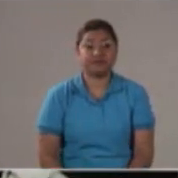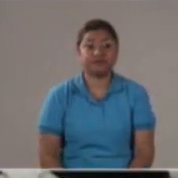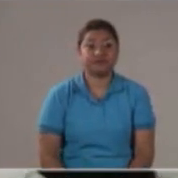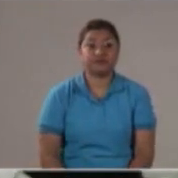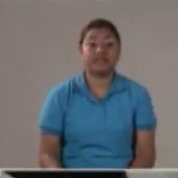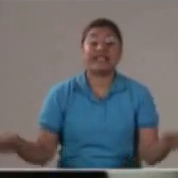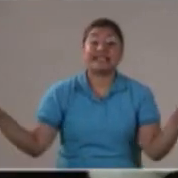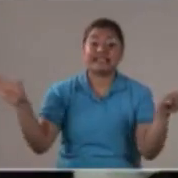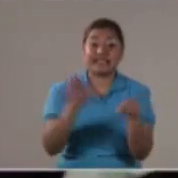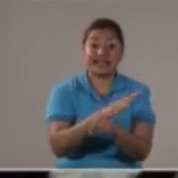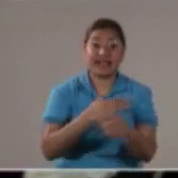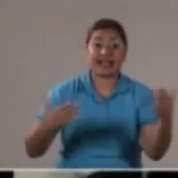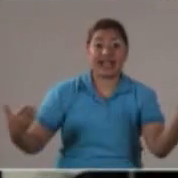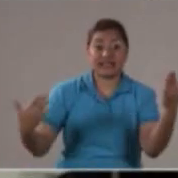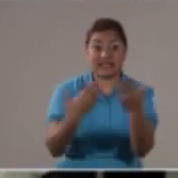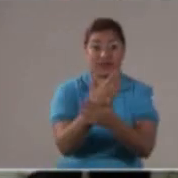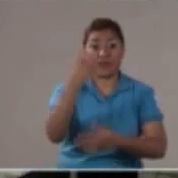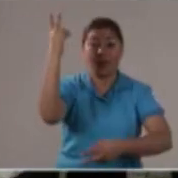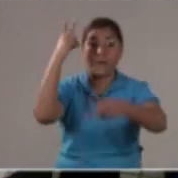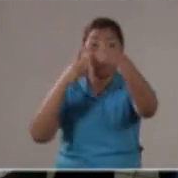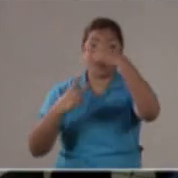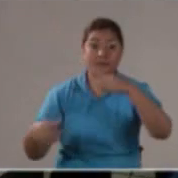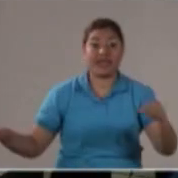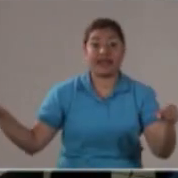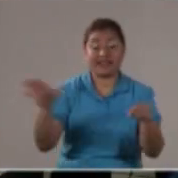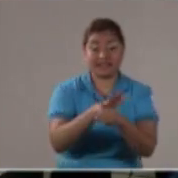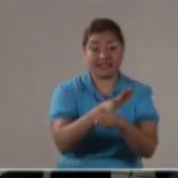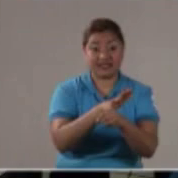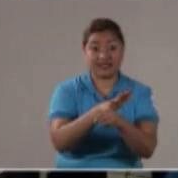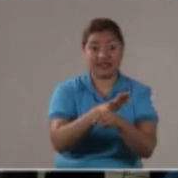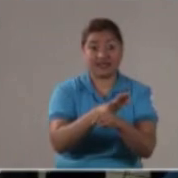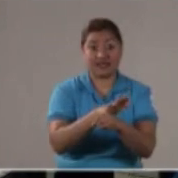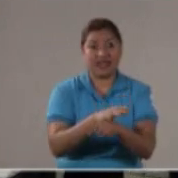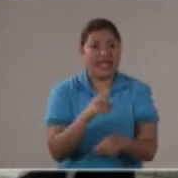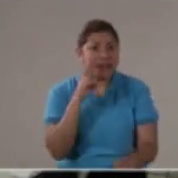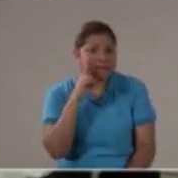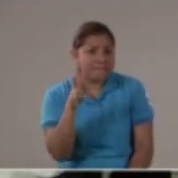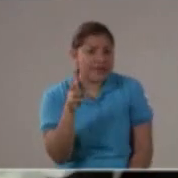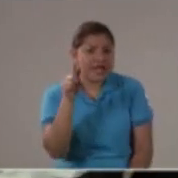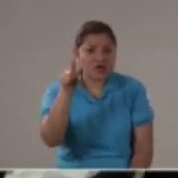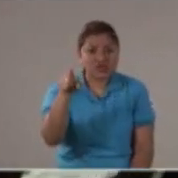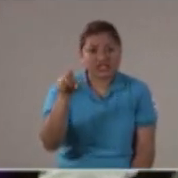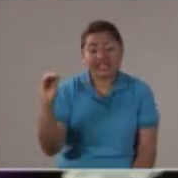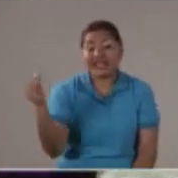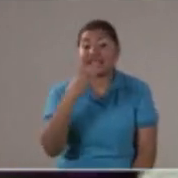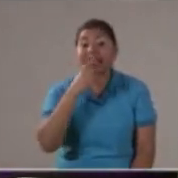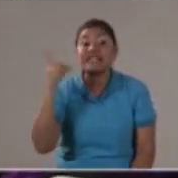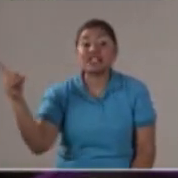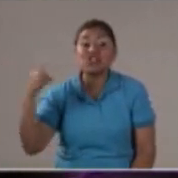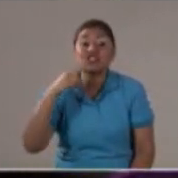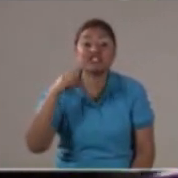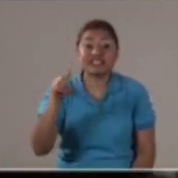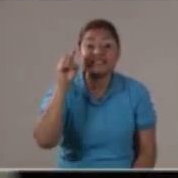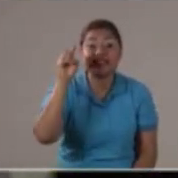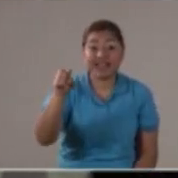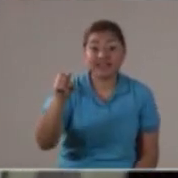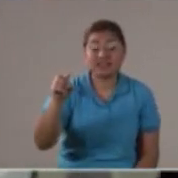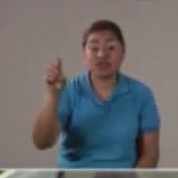Llenar de nuevo. Volver a llenar. Ahora, note usted que Dios está diciendo